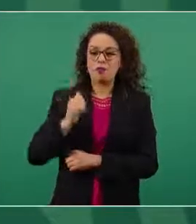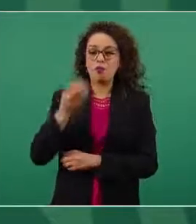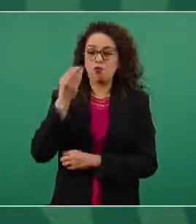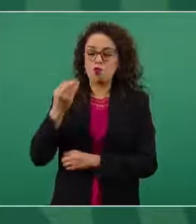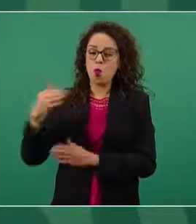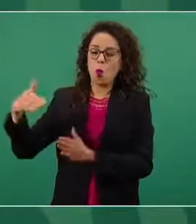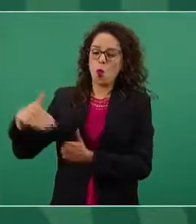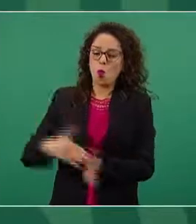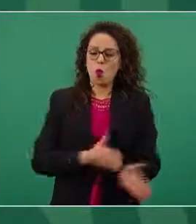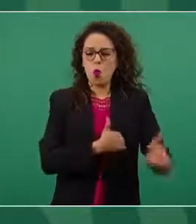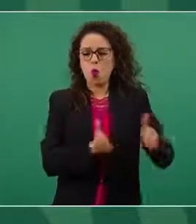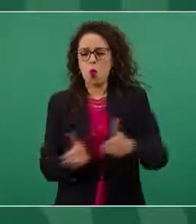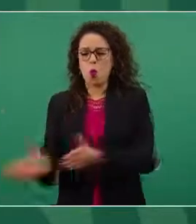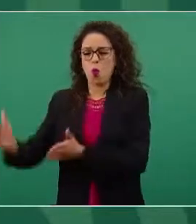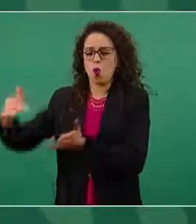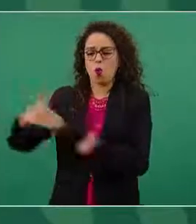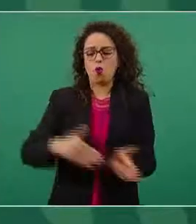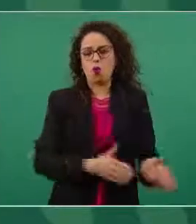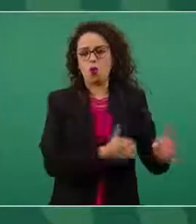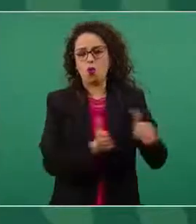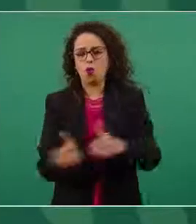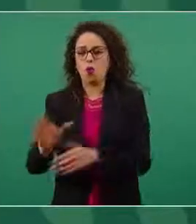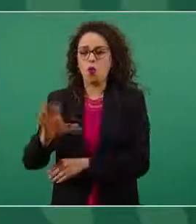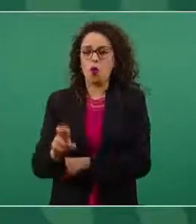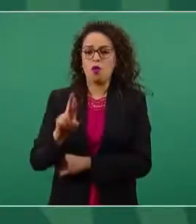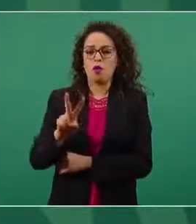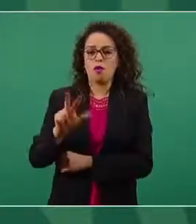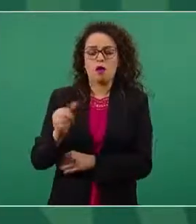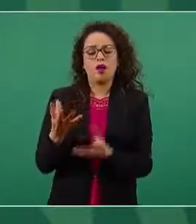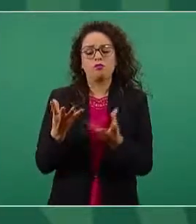curvas, pues es